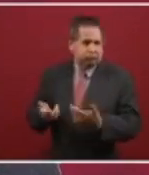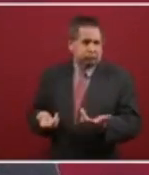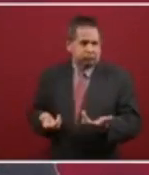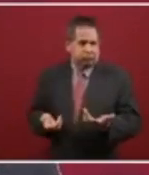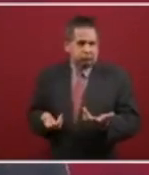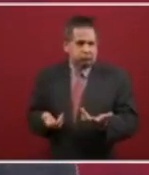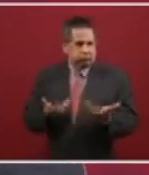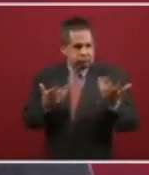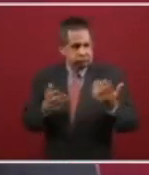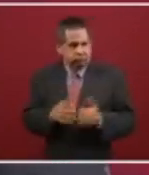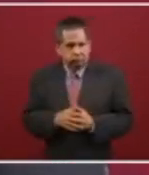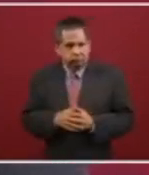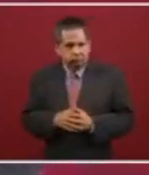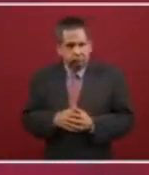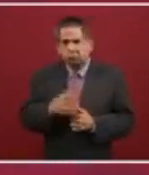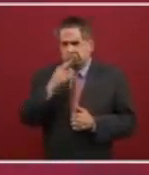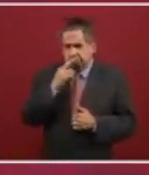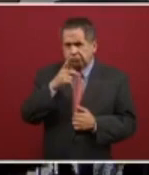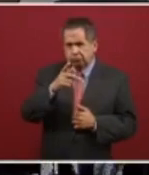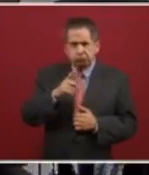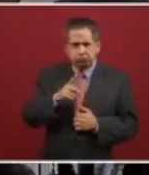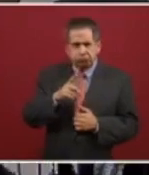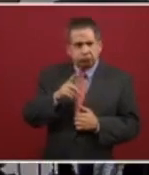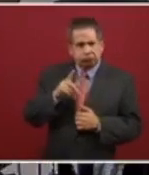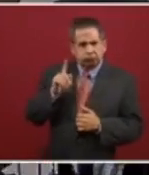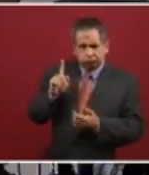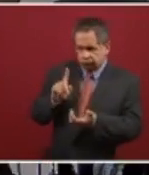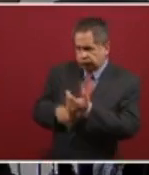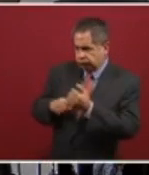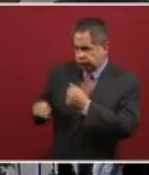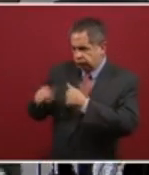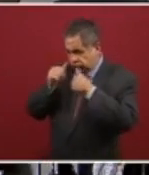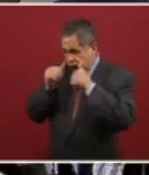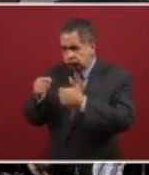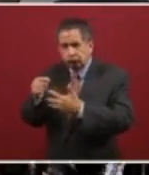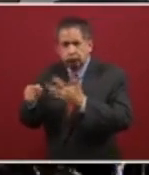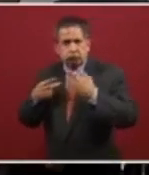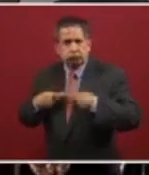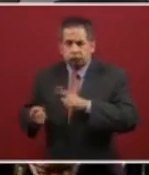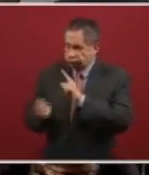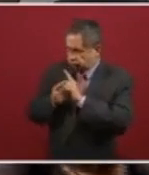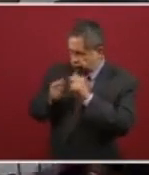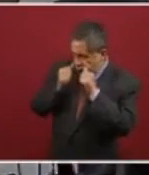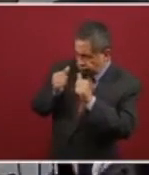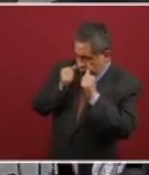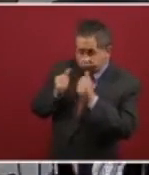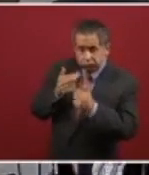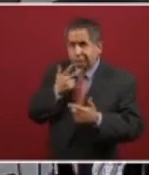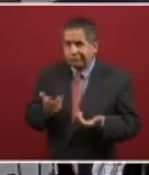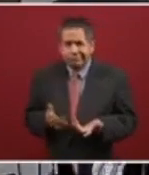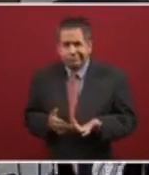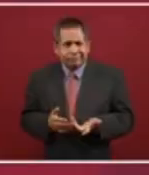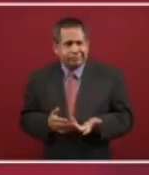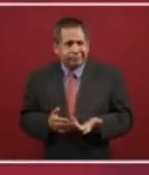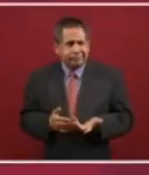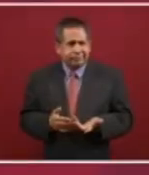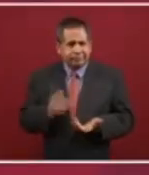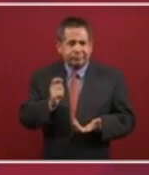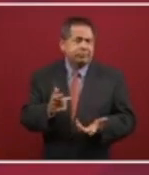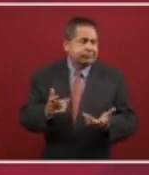¿Por qué no hay atención a la gente? Además,